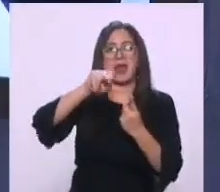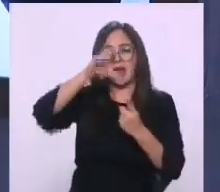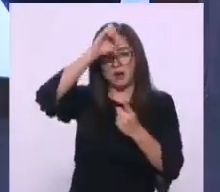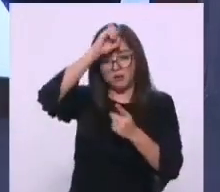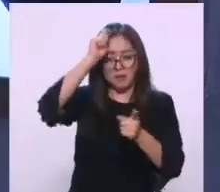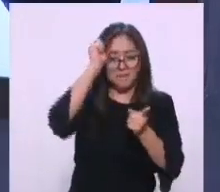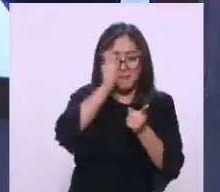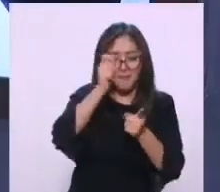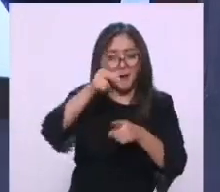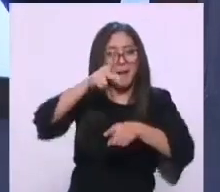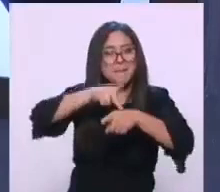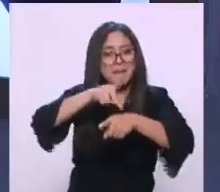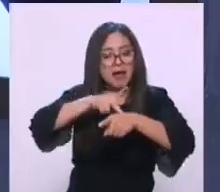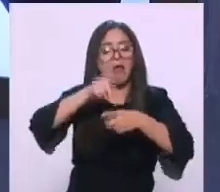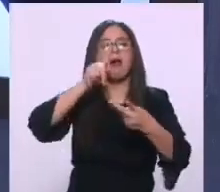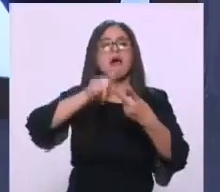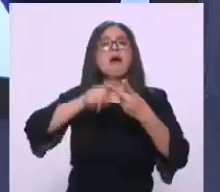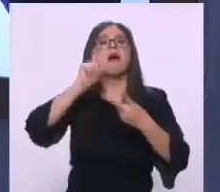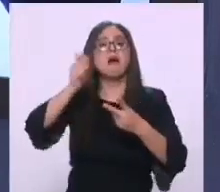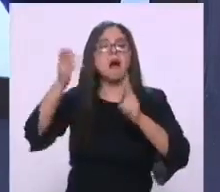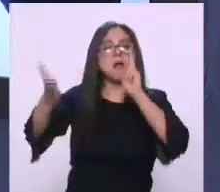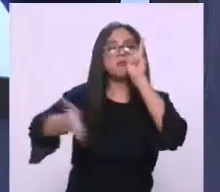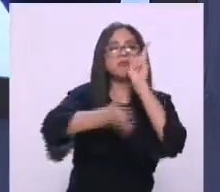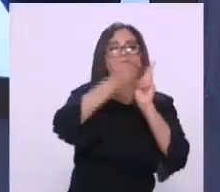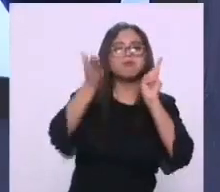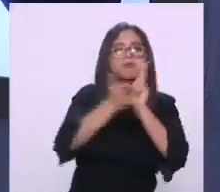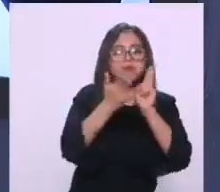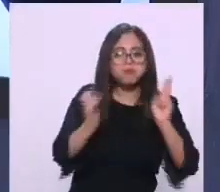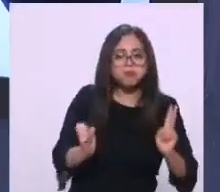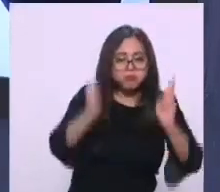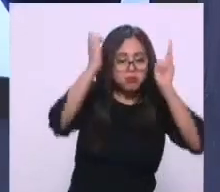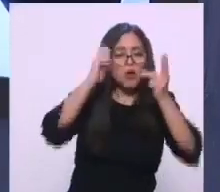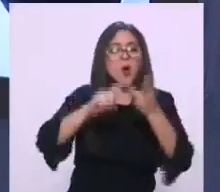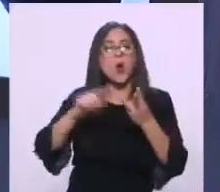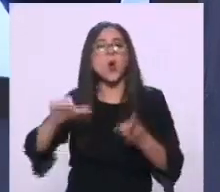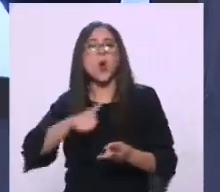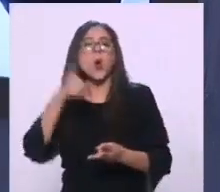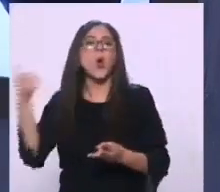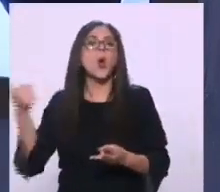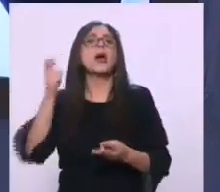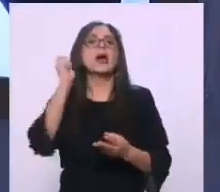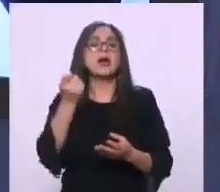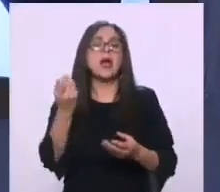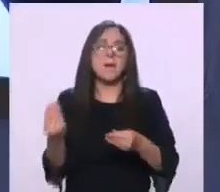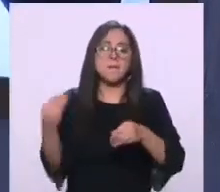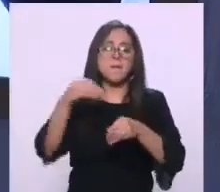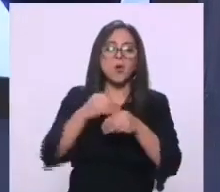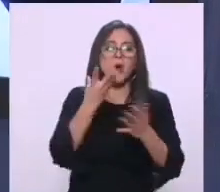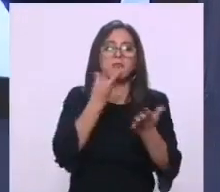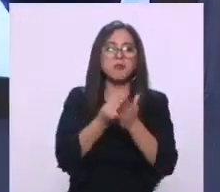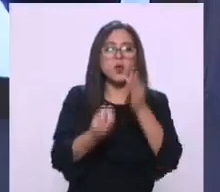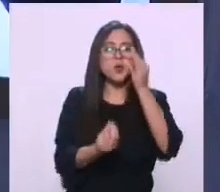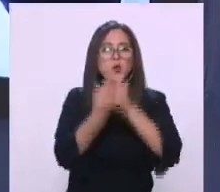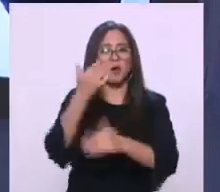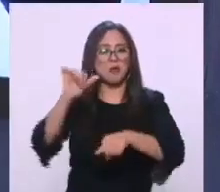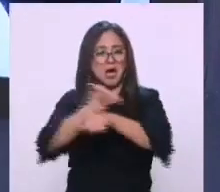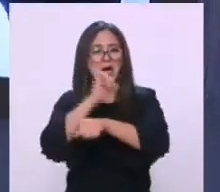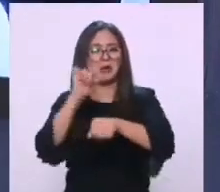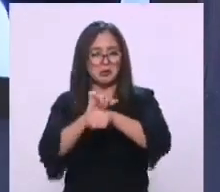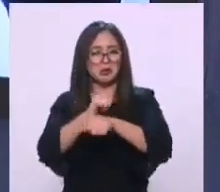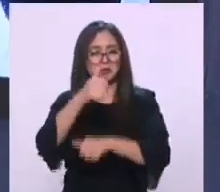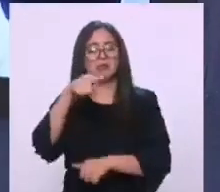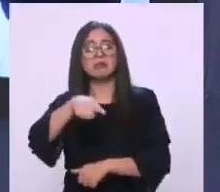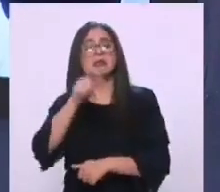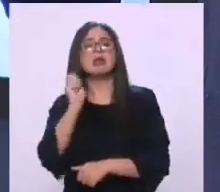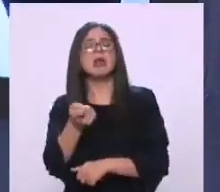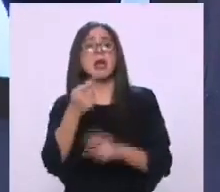construcción y de la que ensambla automóviles. Y yendo un poquito más allá, ¿tendrá que ver algo de